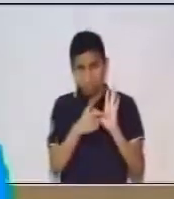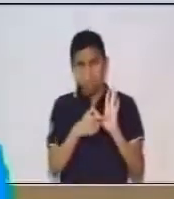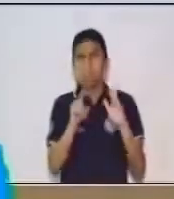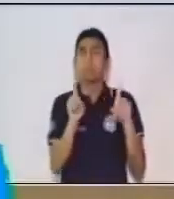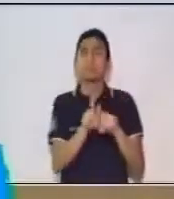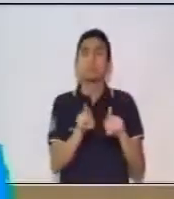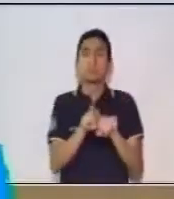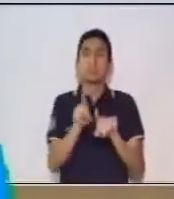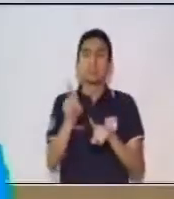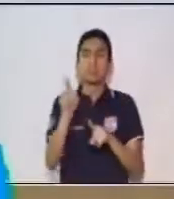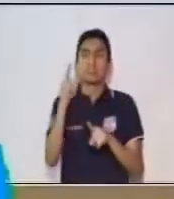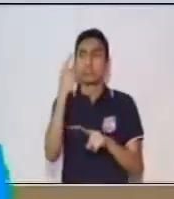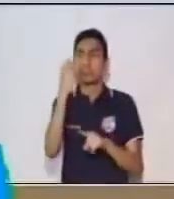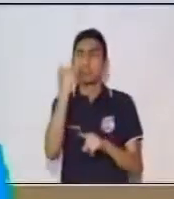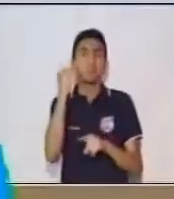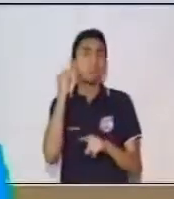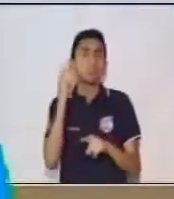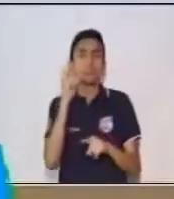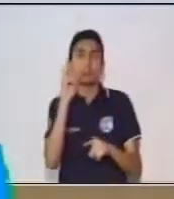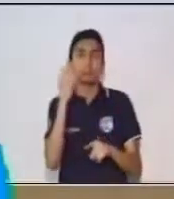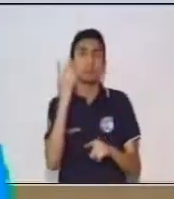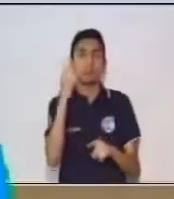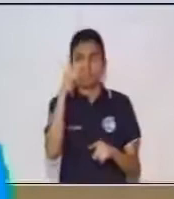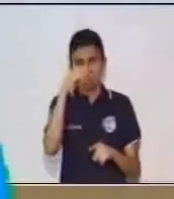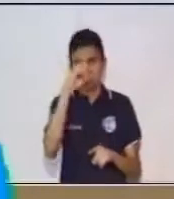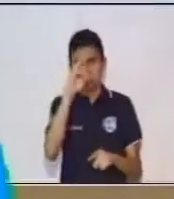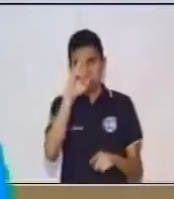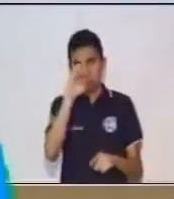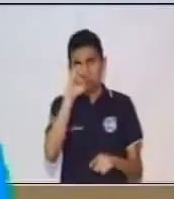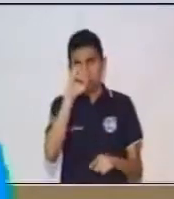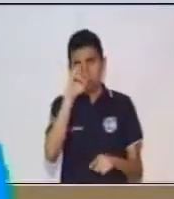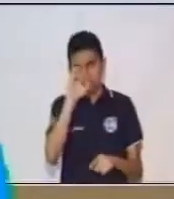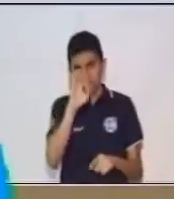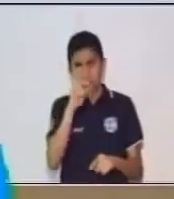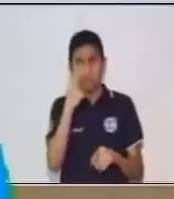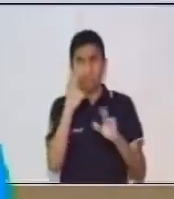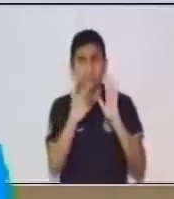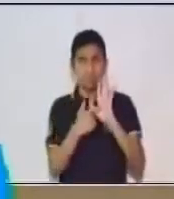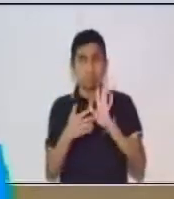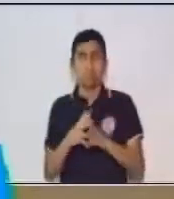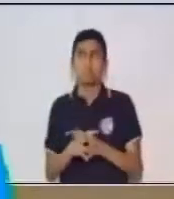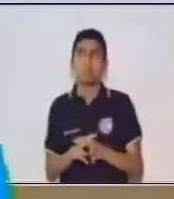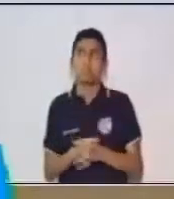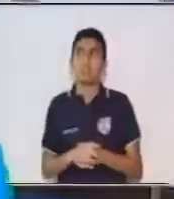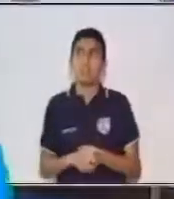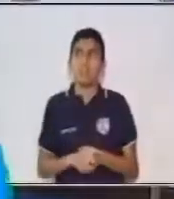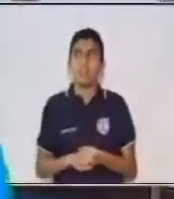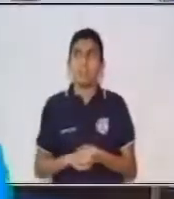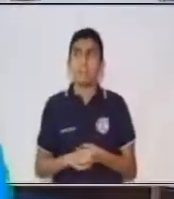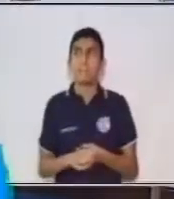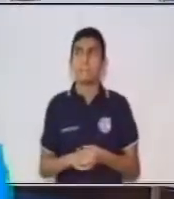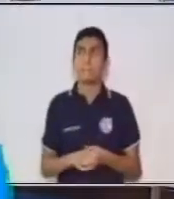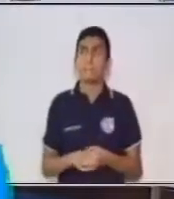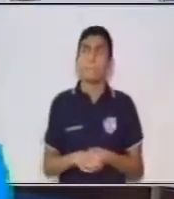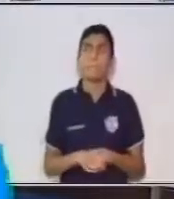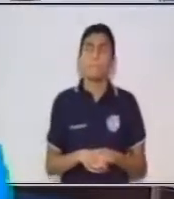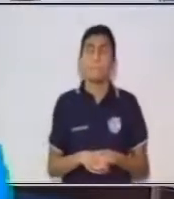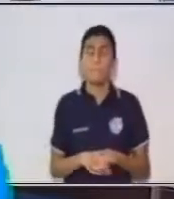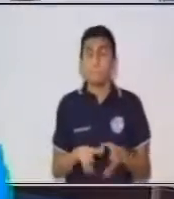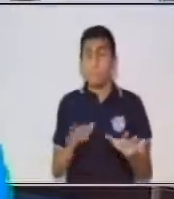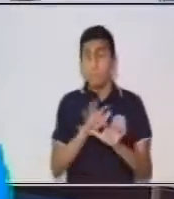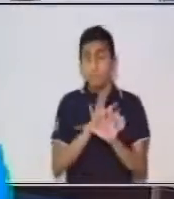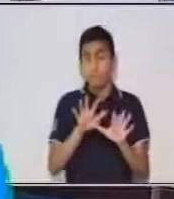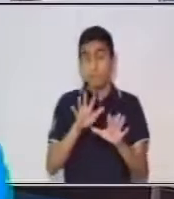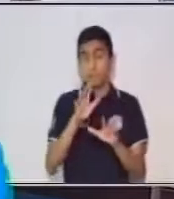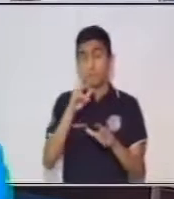igual que el signo del segundo término. Entonces aquí va el signo más en el primer paréntesis. Y luego